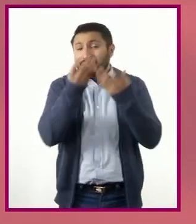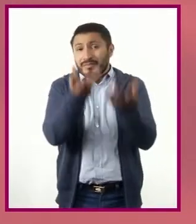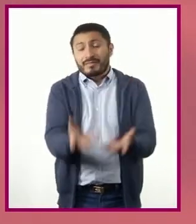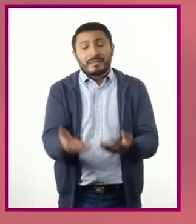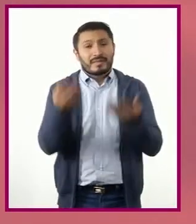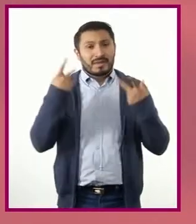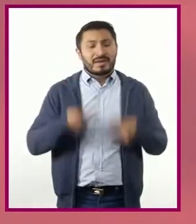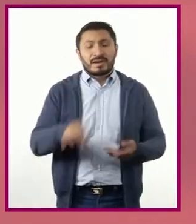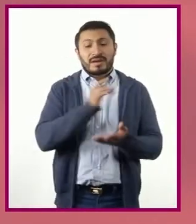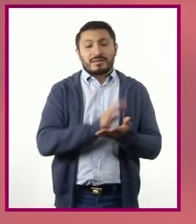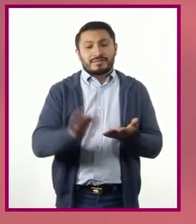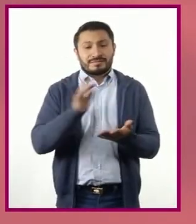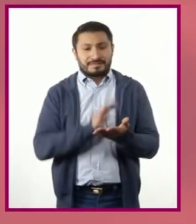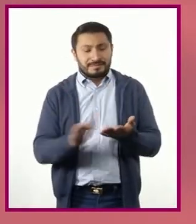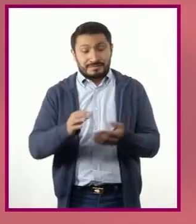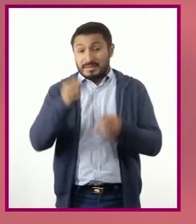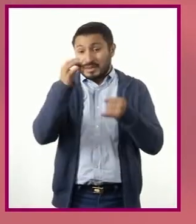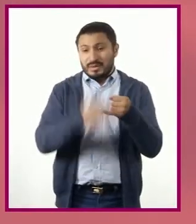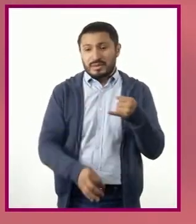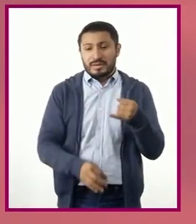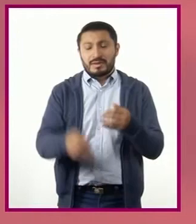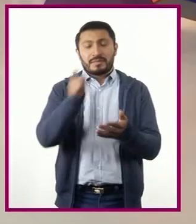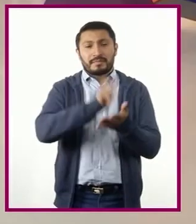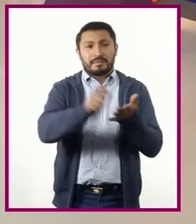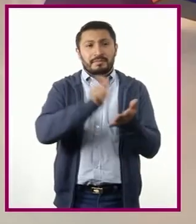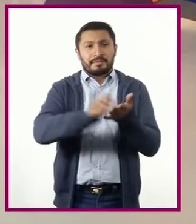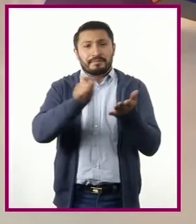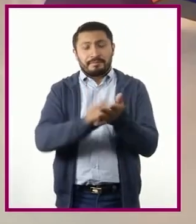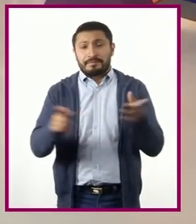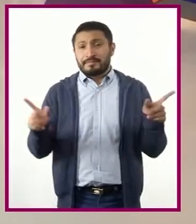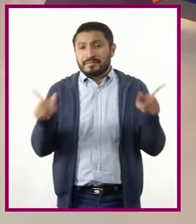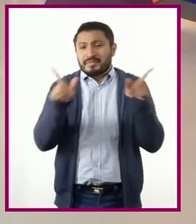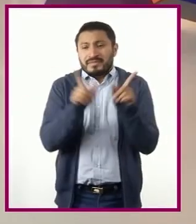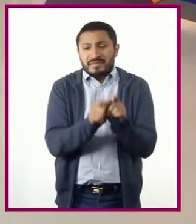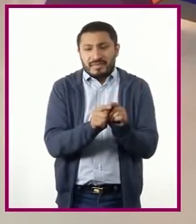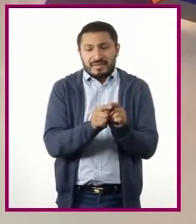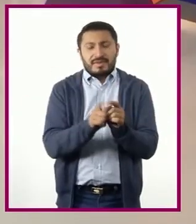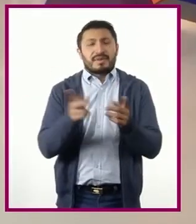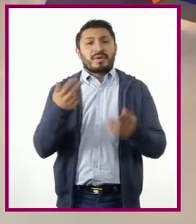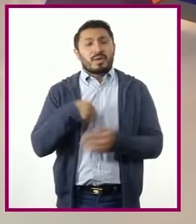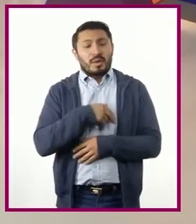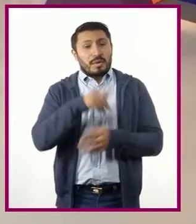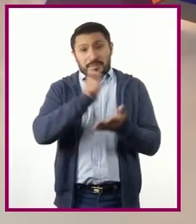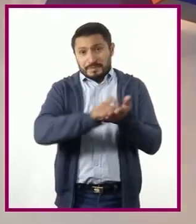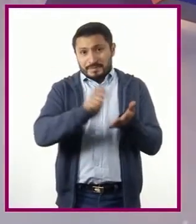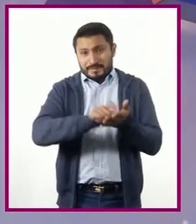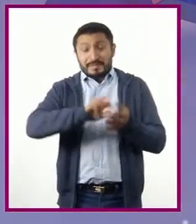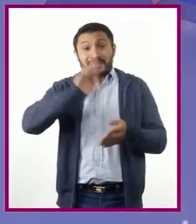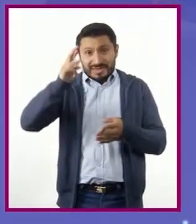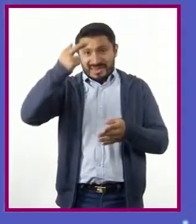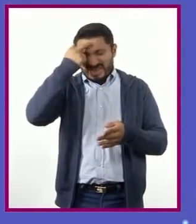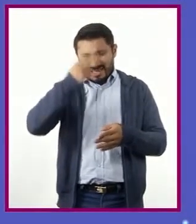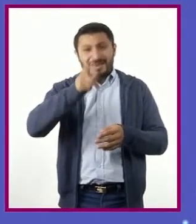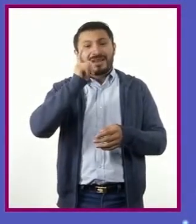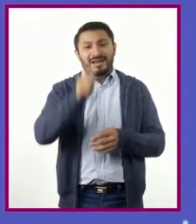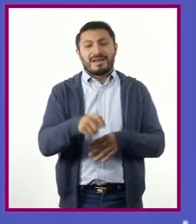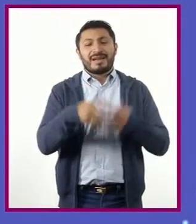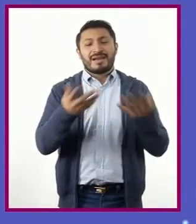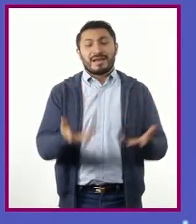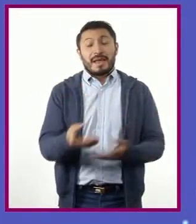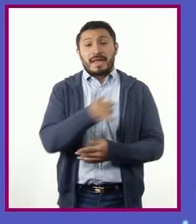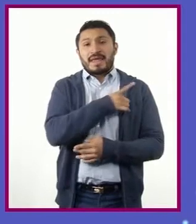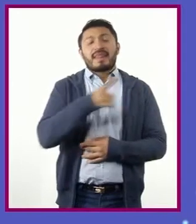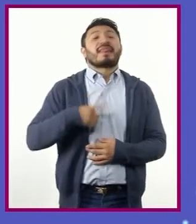nuestros lectores. Finalmente, escribamos la conclusión de nuestro texto. Recuerden que la conclusión